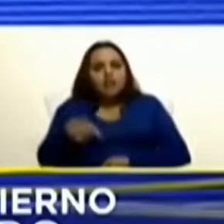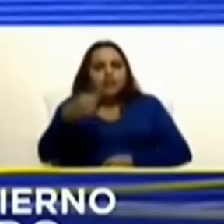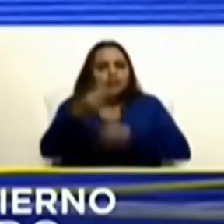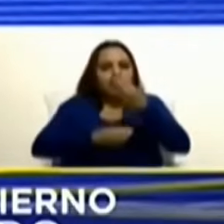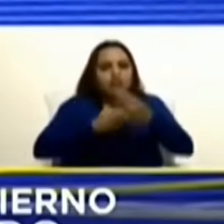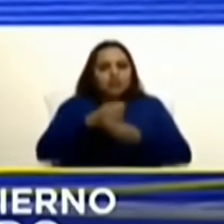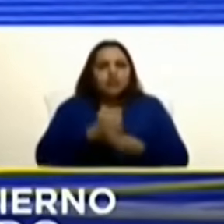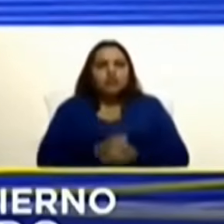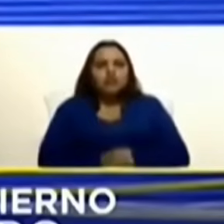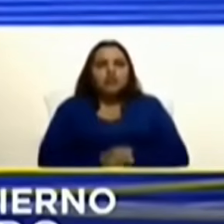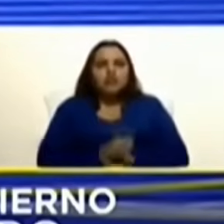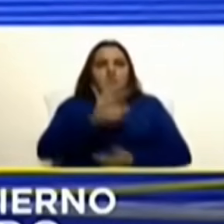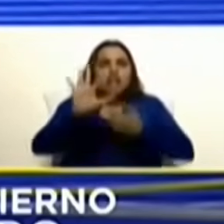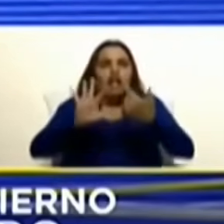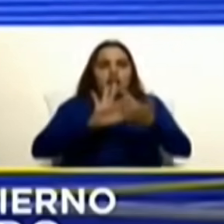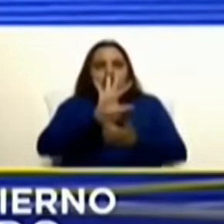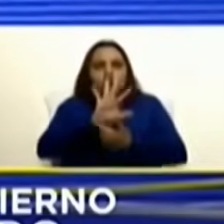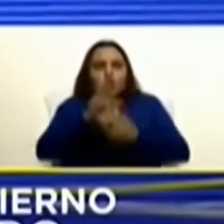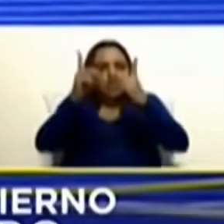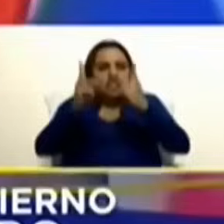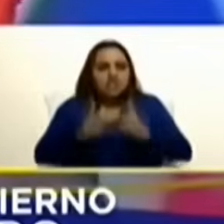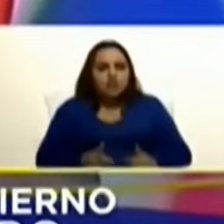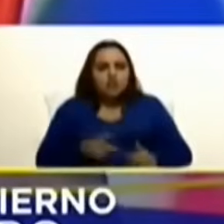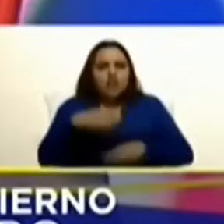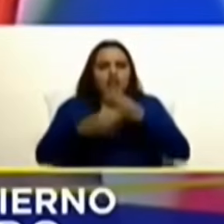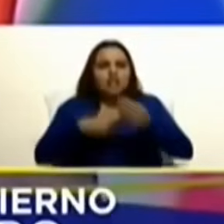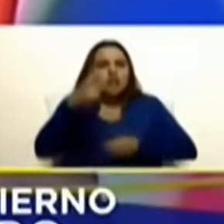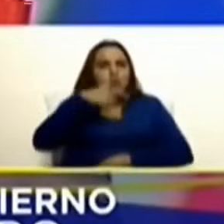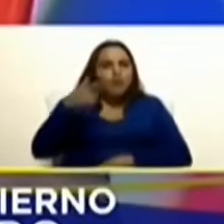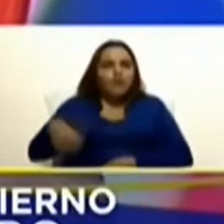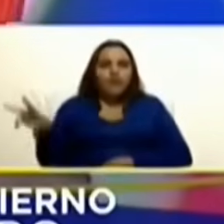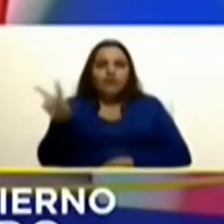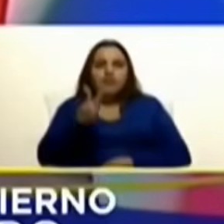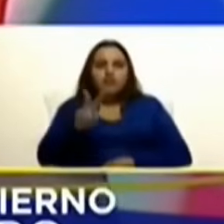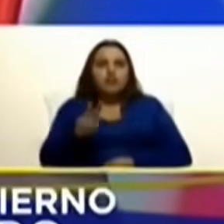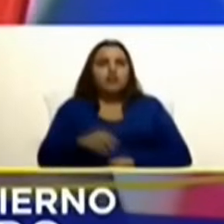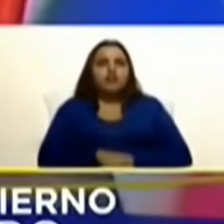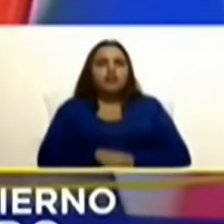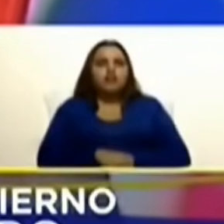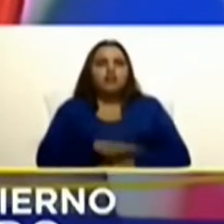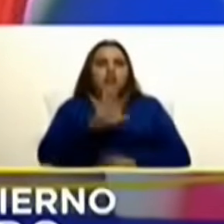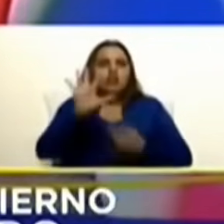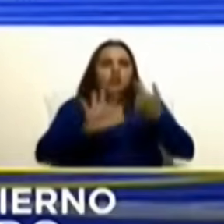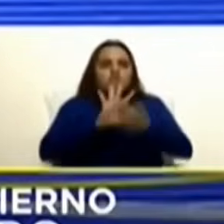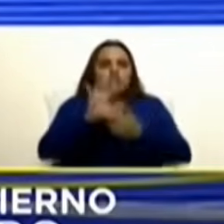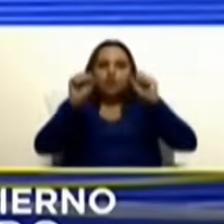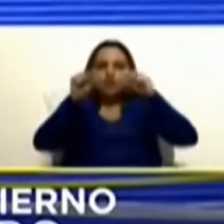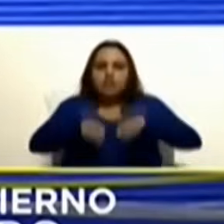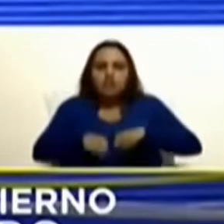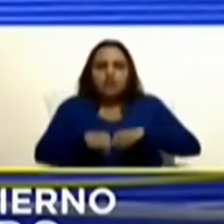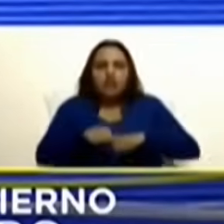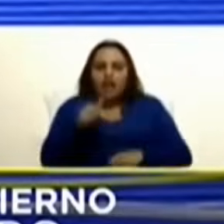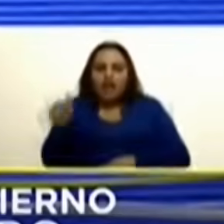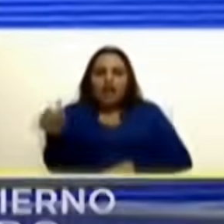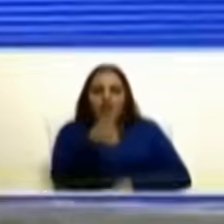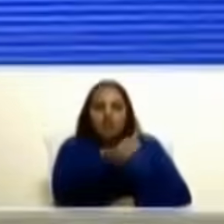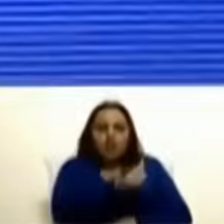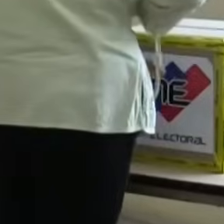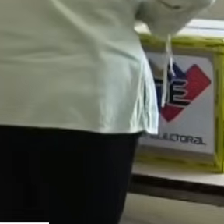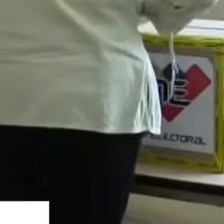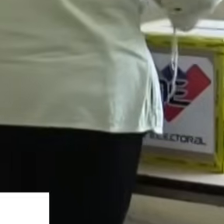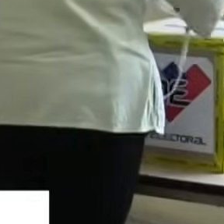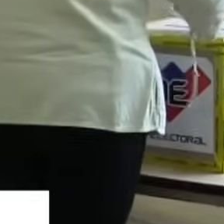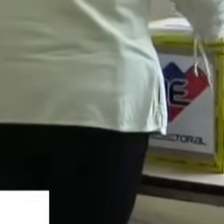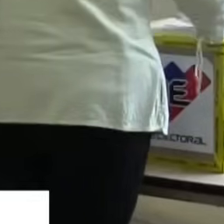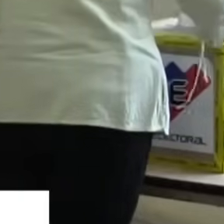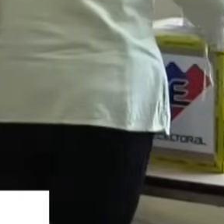implementación de las 5 decisiones tomadas por el pueblo de Venezuela, los 5 sí, en cada una de sus partes.